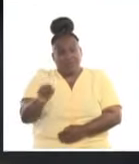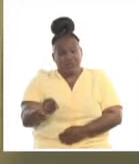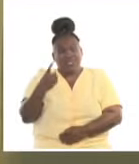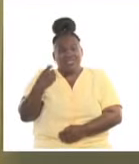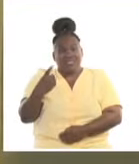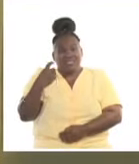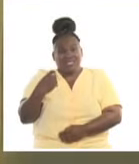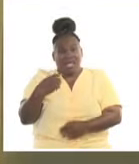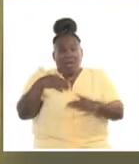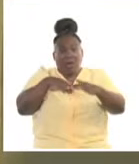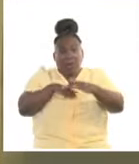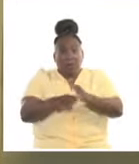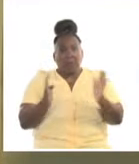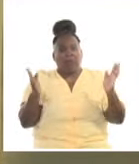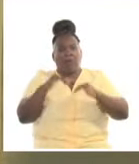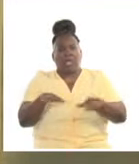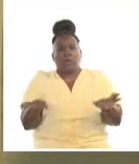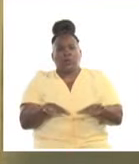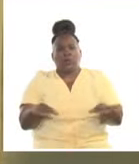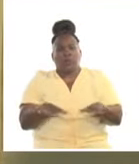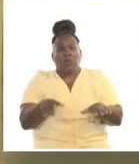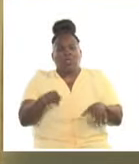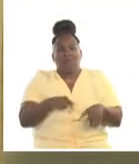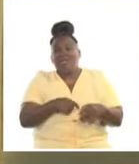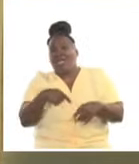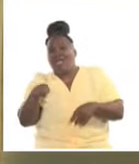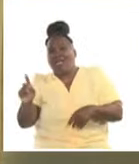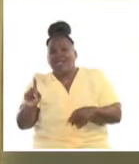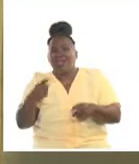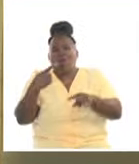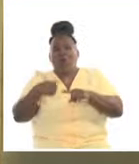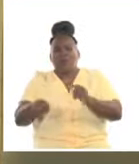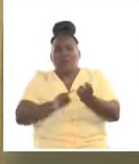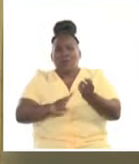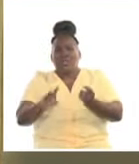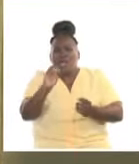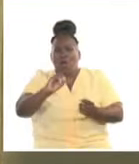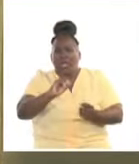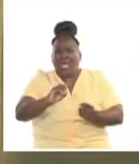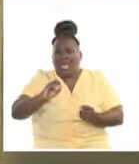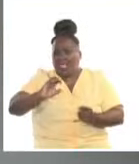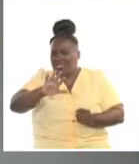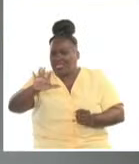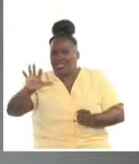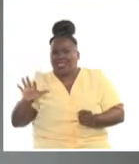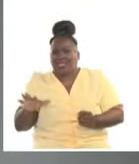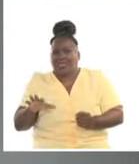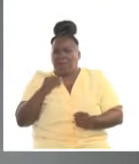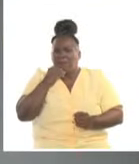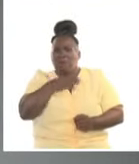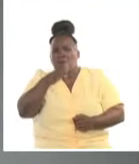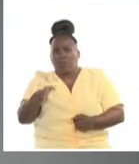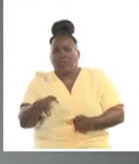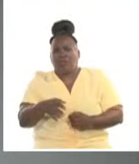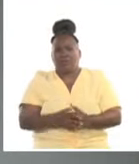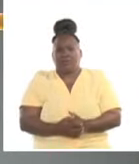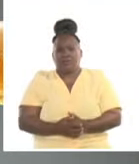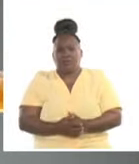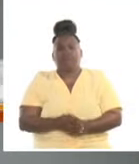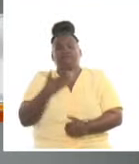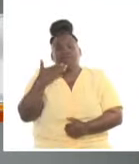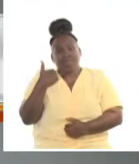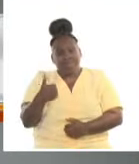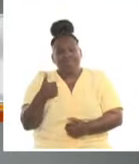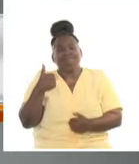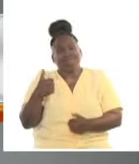este servicio y debían trasladarse a otras regiones del oriente cubano para recibirlo. Realmente va a tener muchísimo provecho